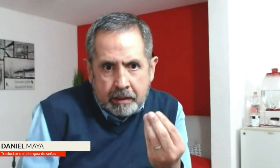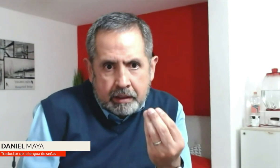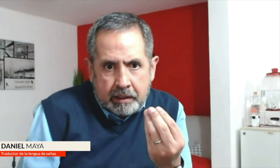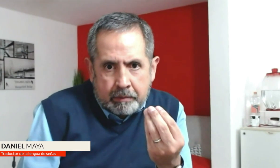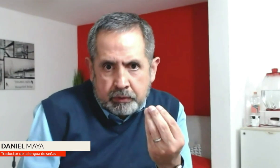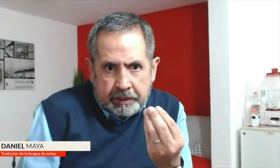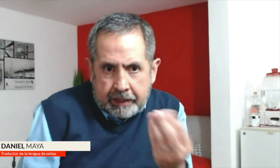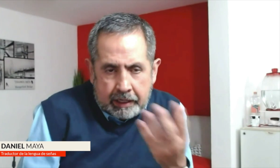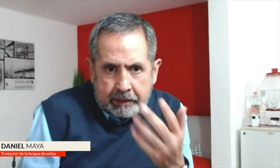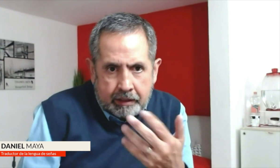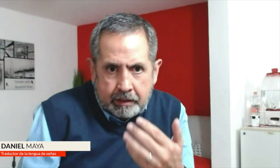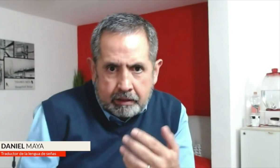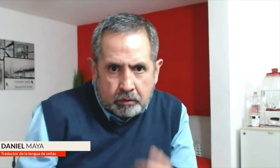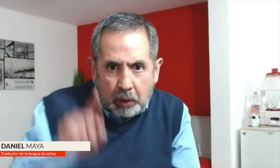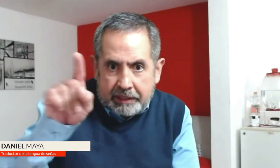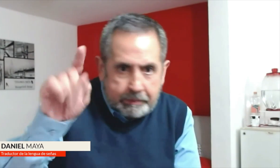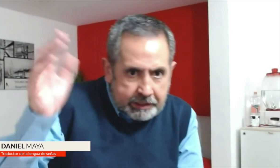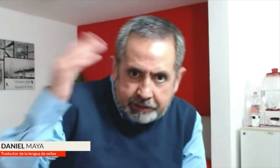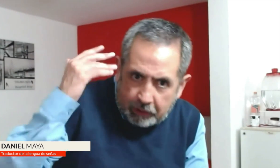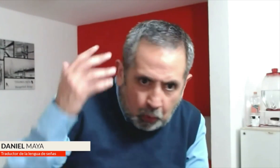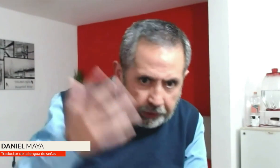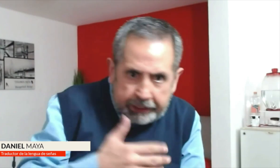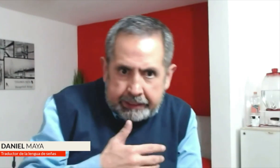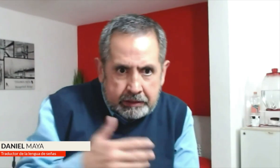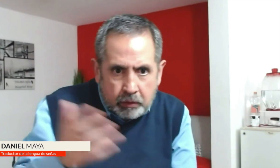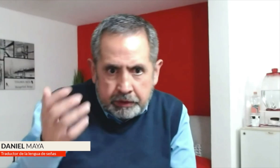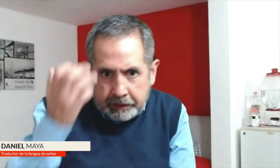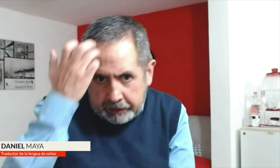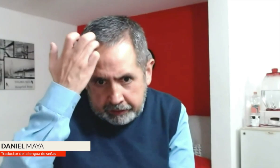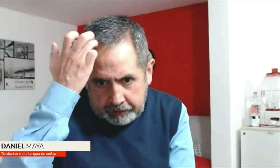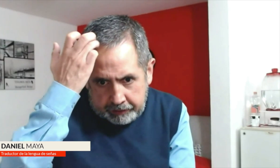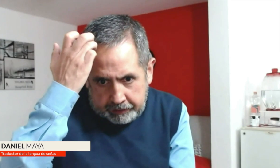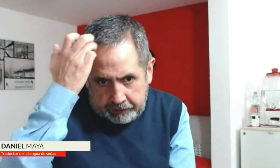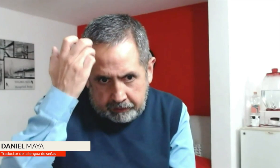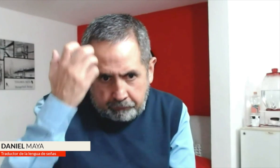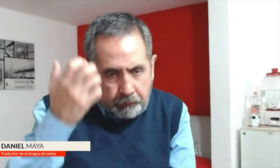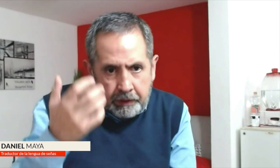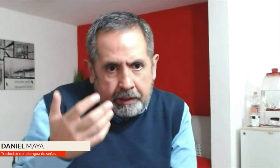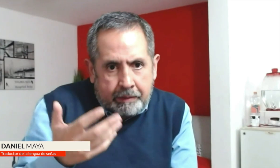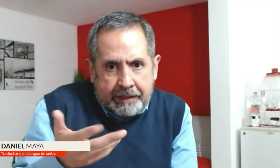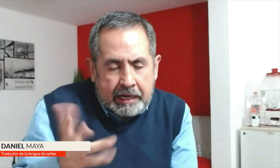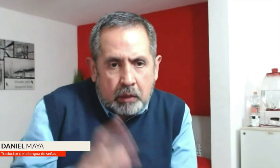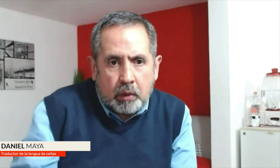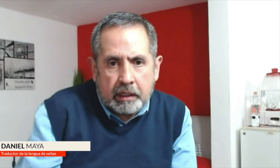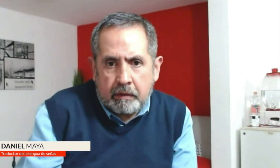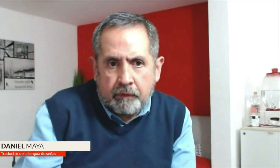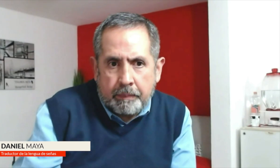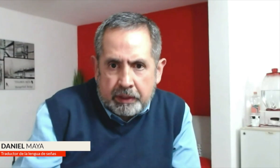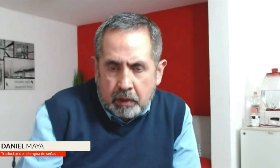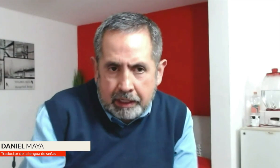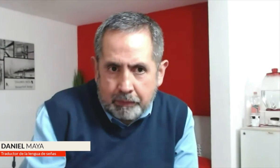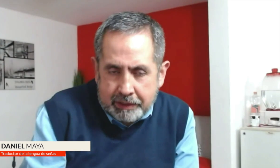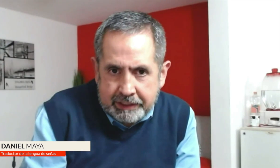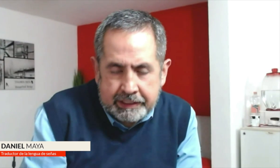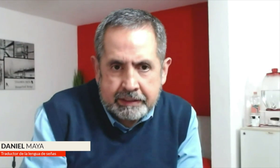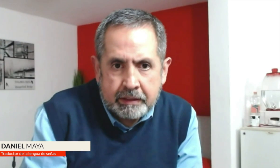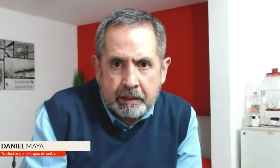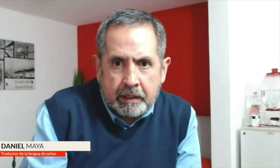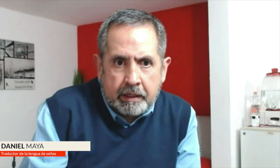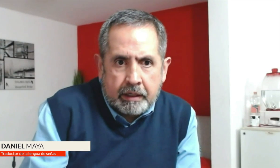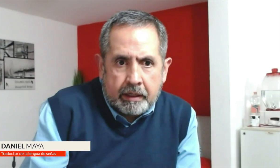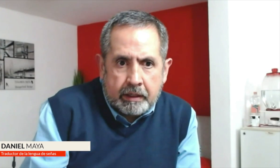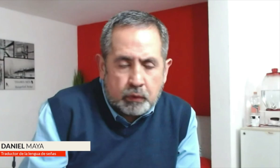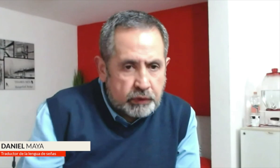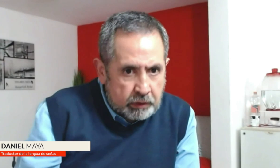diaria. Éramos de dar lata de toca el timbre y échate a correr y escóndete. Fue de manera natural que me fui aprendiendo la lengua de